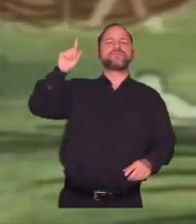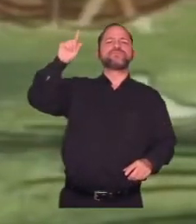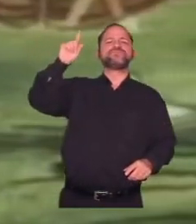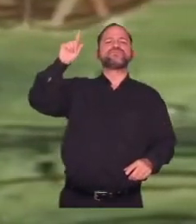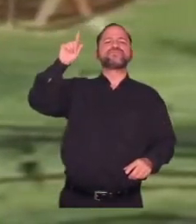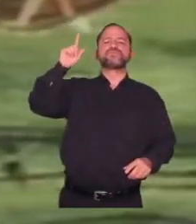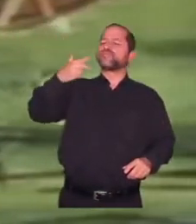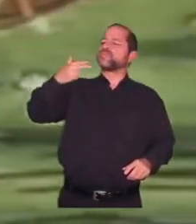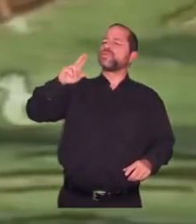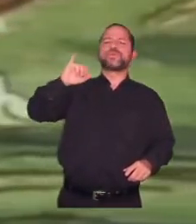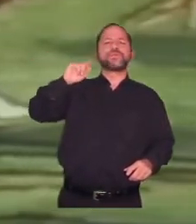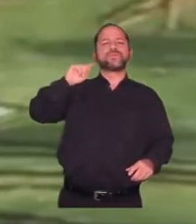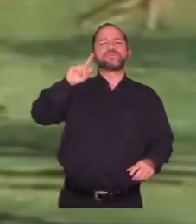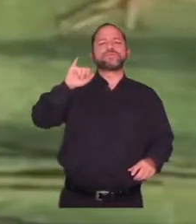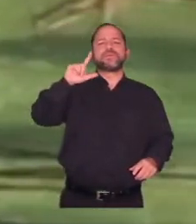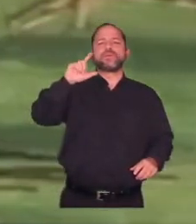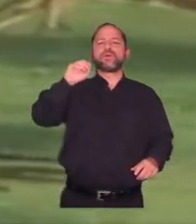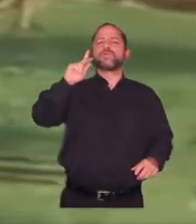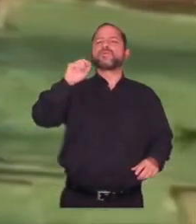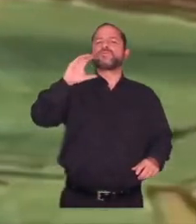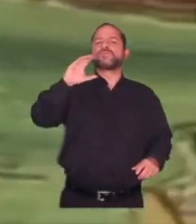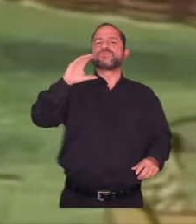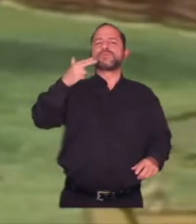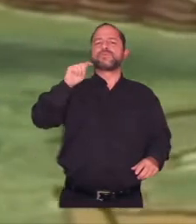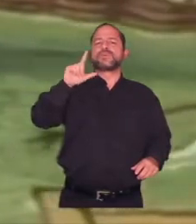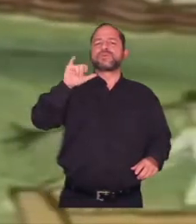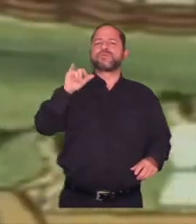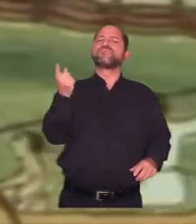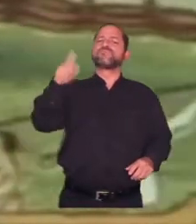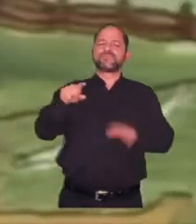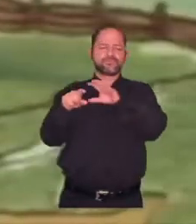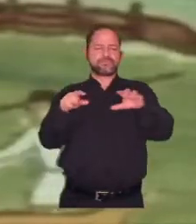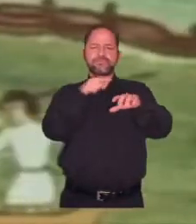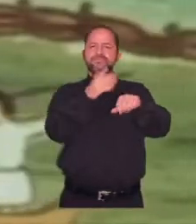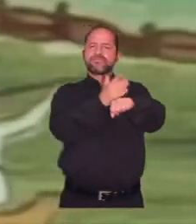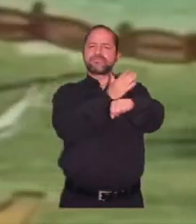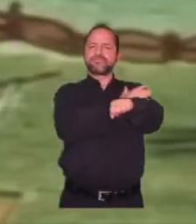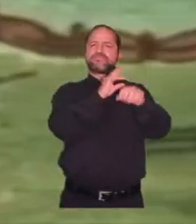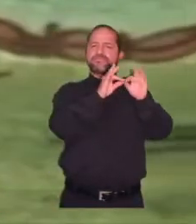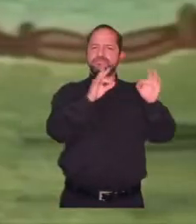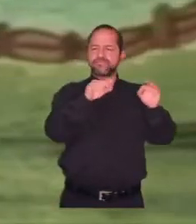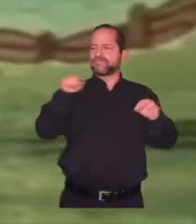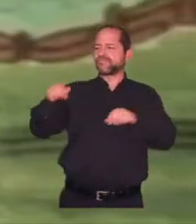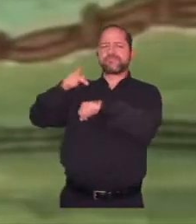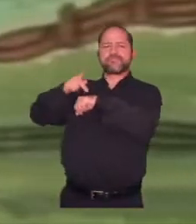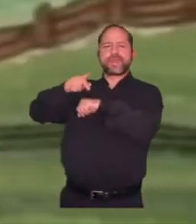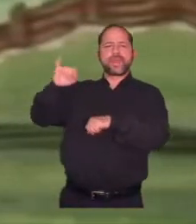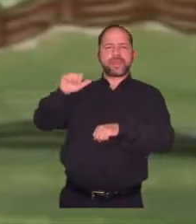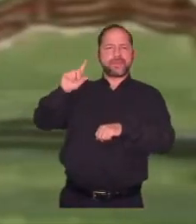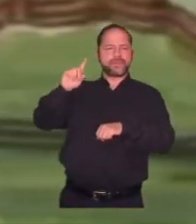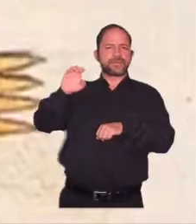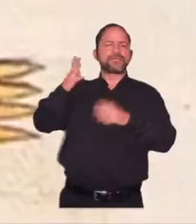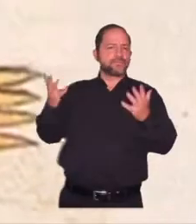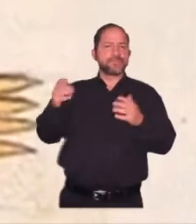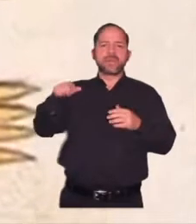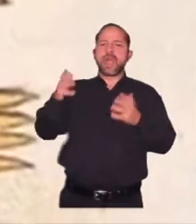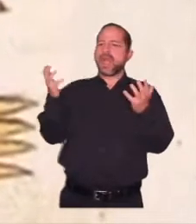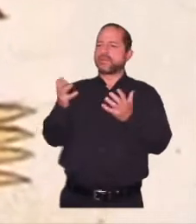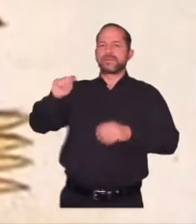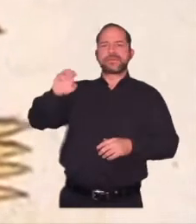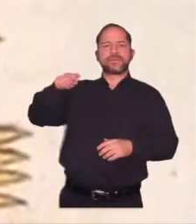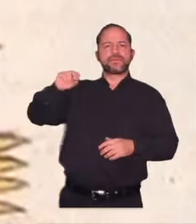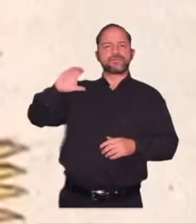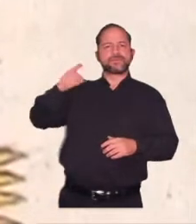como quiera que haya sido ambas ciudades compartieron la historia y el destino un poco más de un siglo después ya